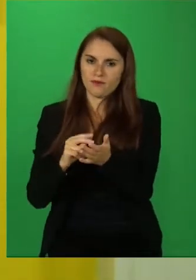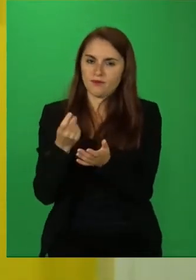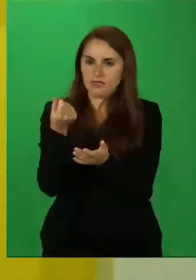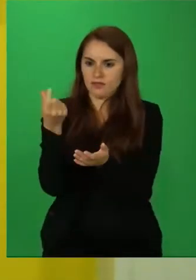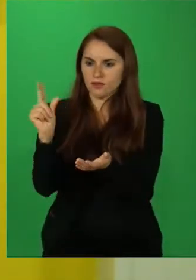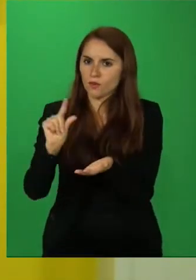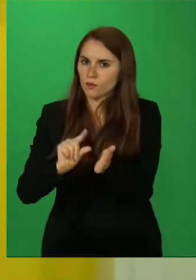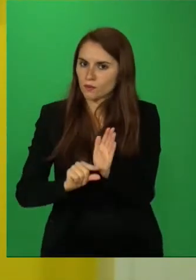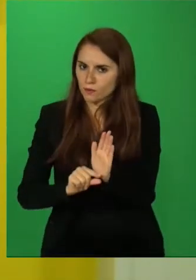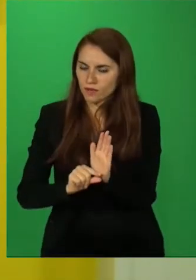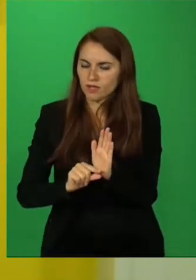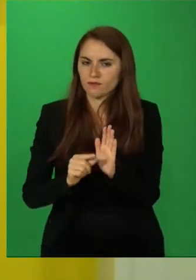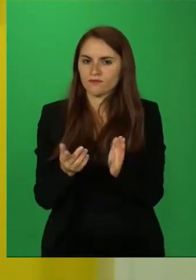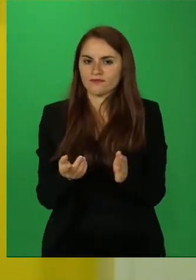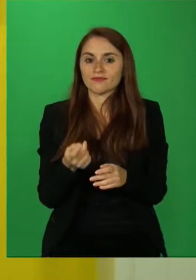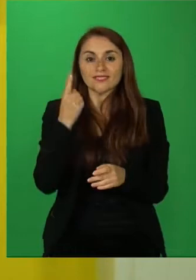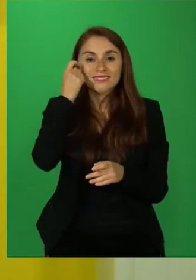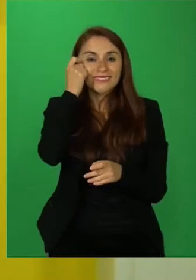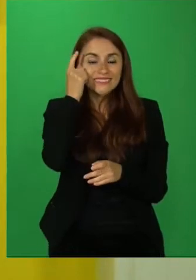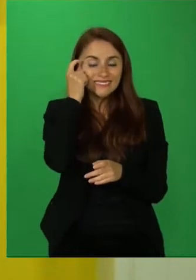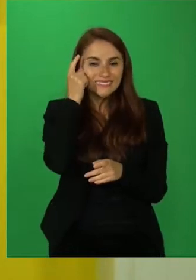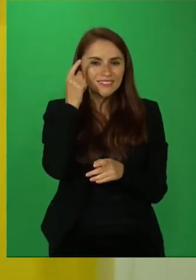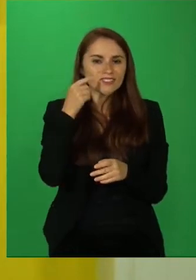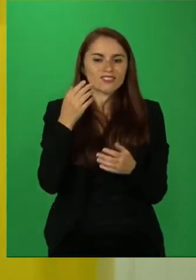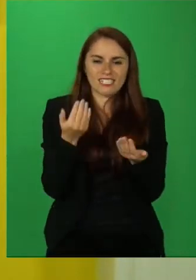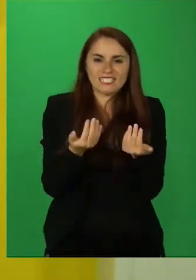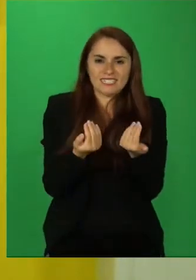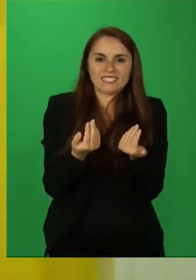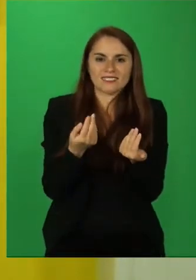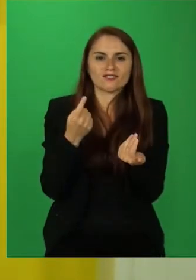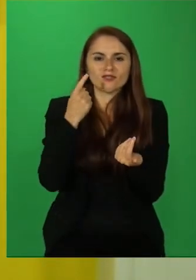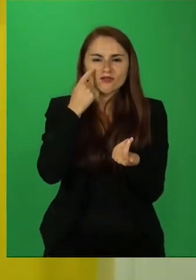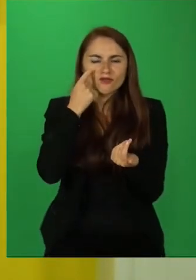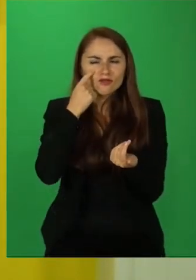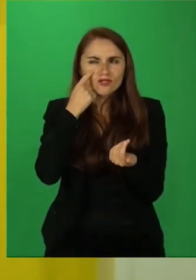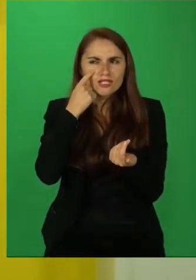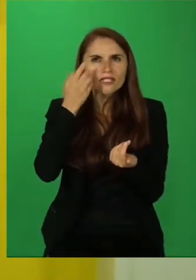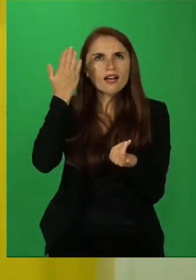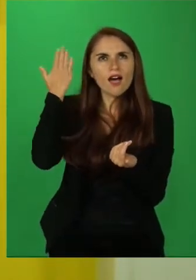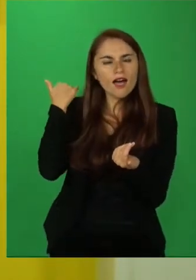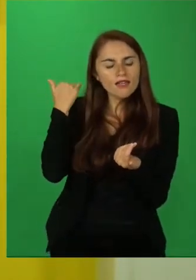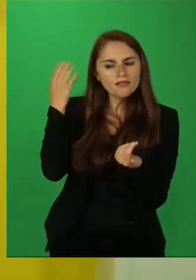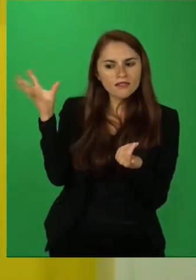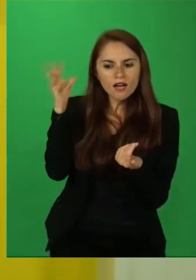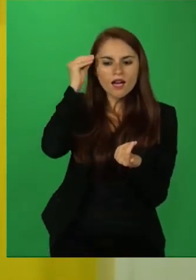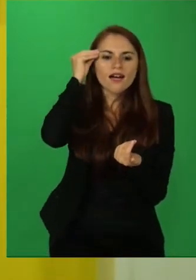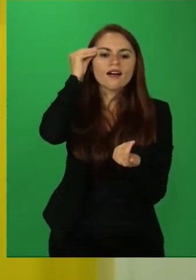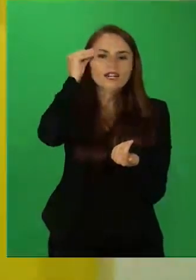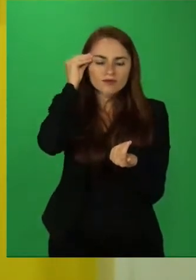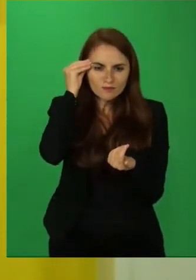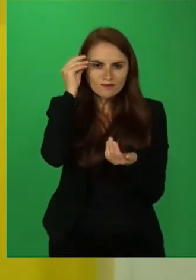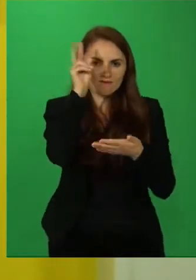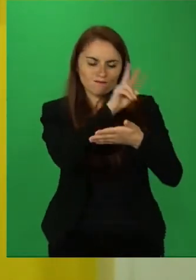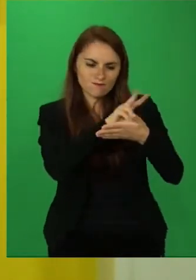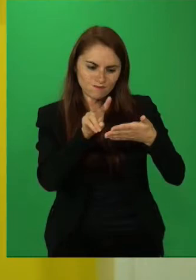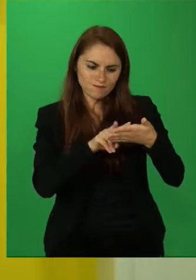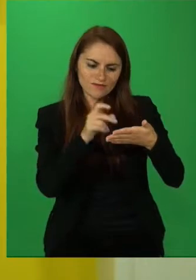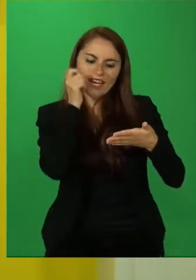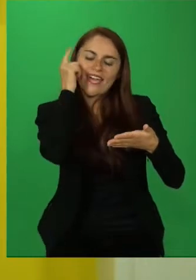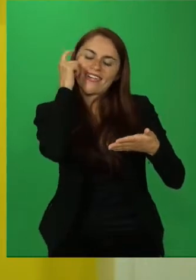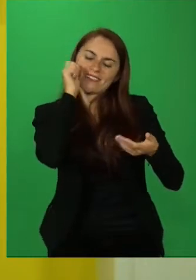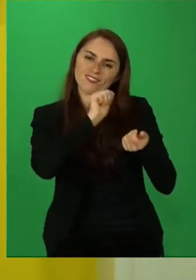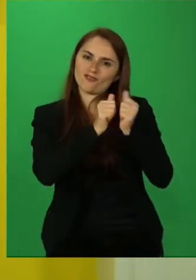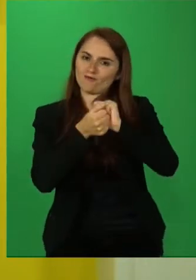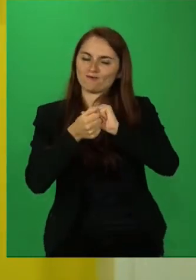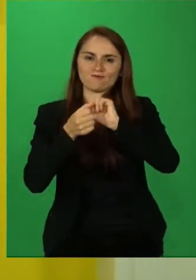significado, un sentido a estas palabras. ¿Sí? No te preocupes. Sigue, por